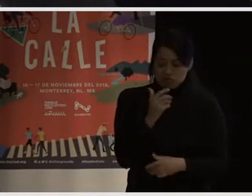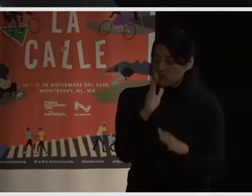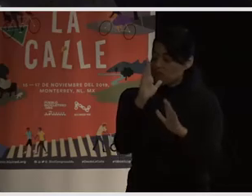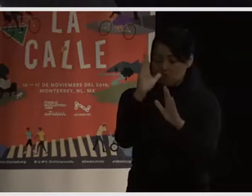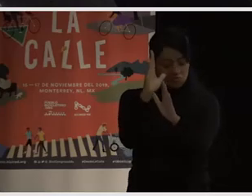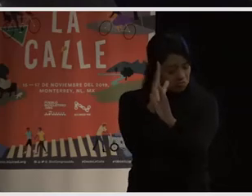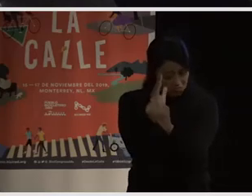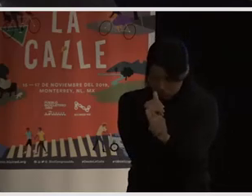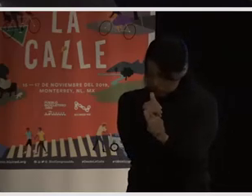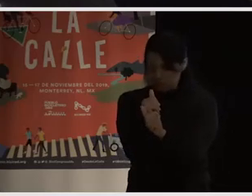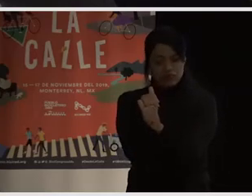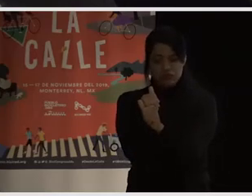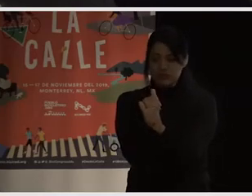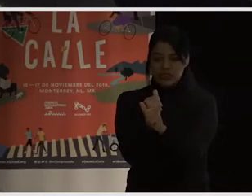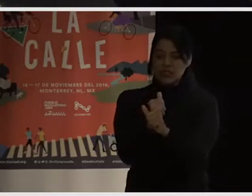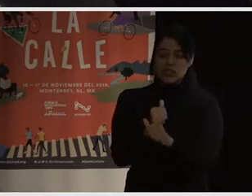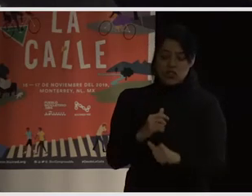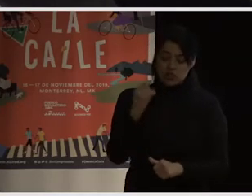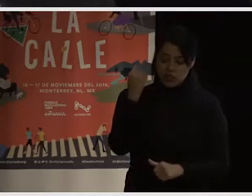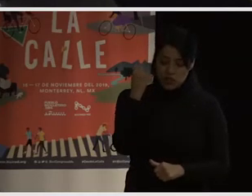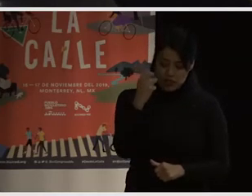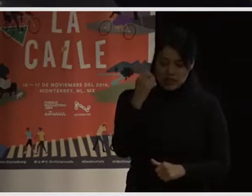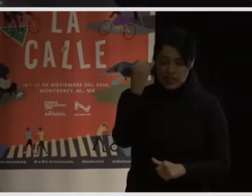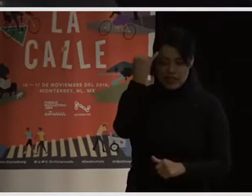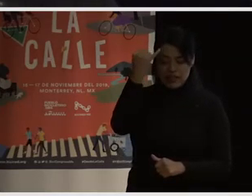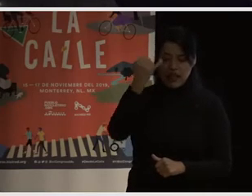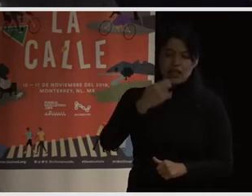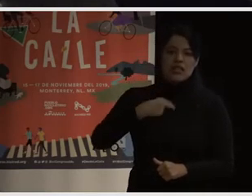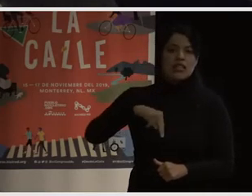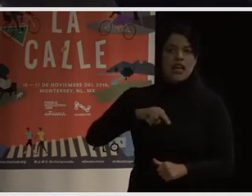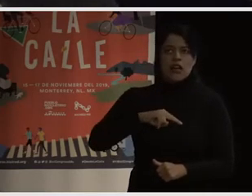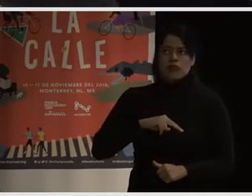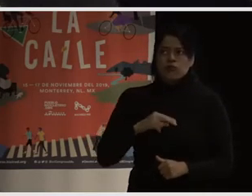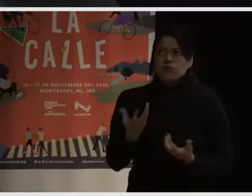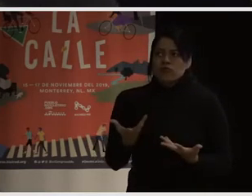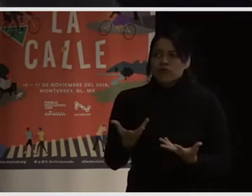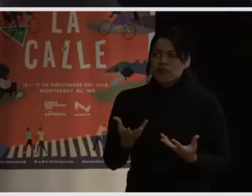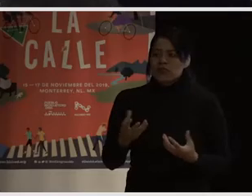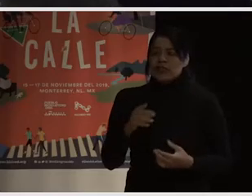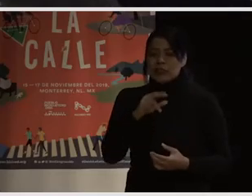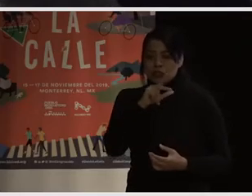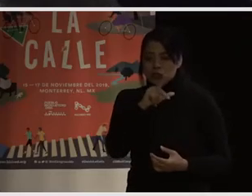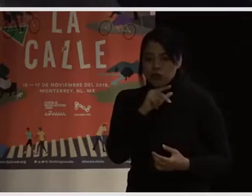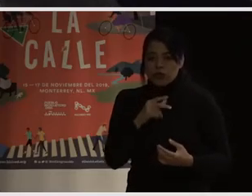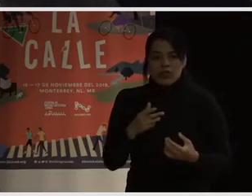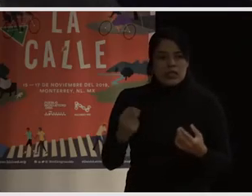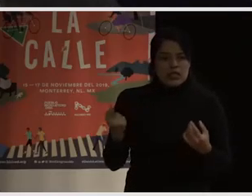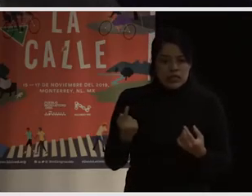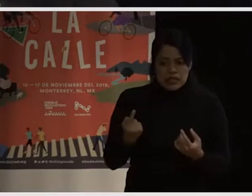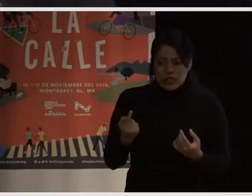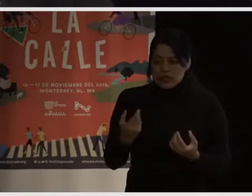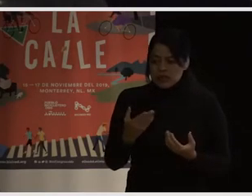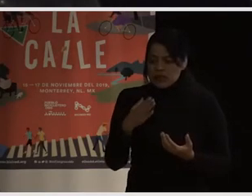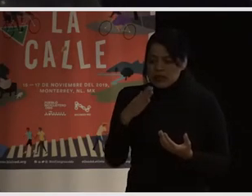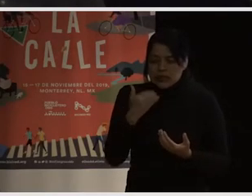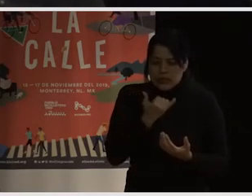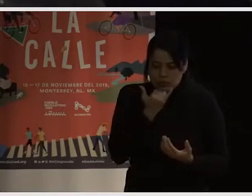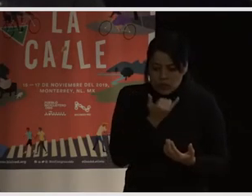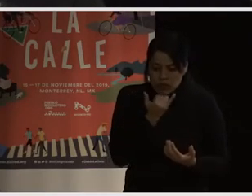están de acuerdo con este paradigma y eso a nosotros nos prende una alerta de que algo no estamos haciendo bien al comunicar todos los beneficios